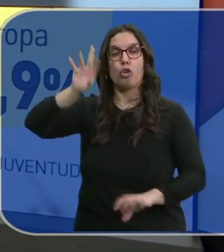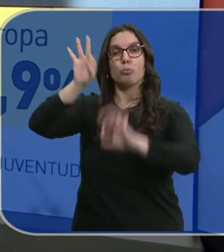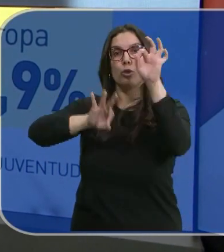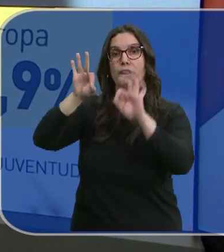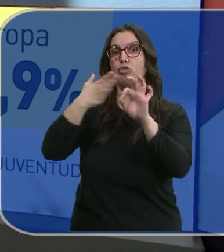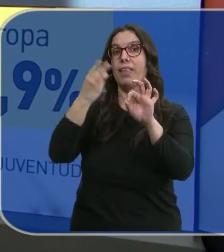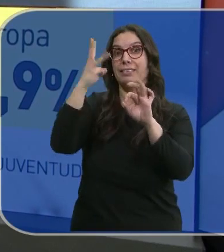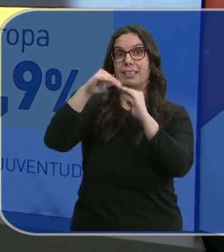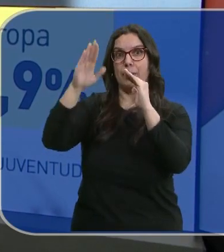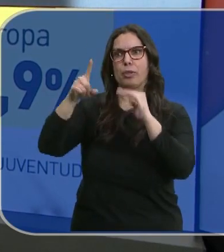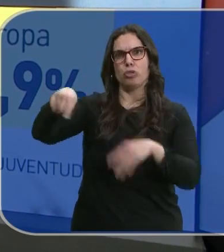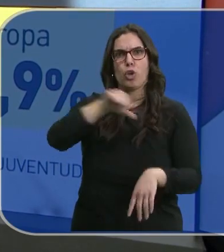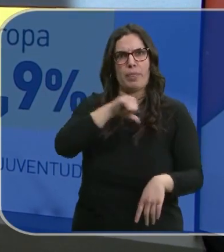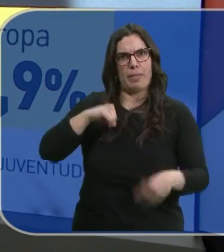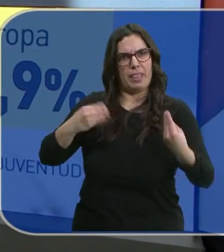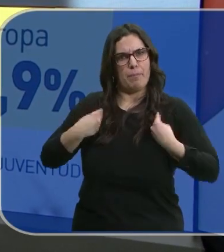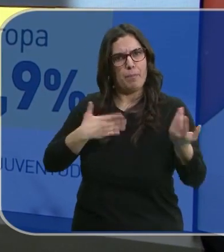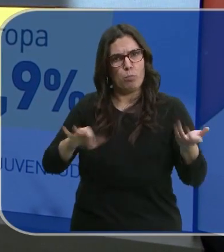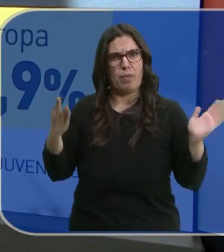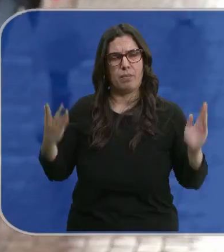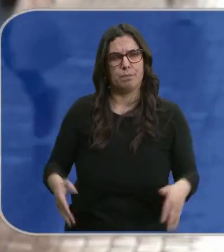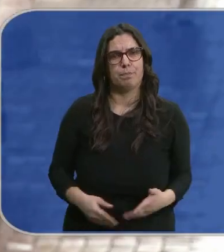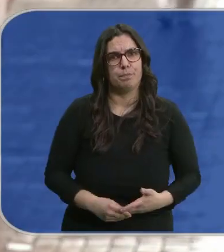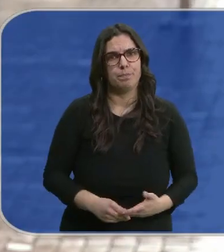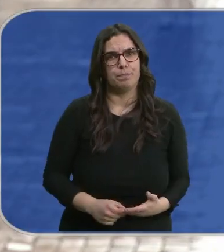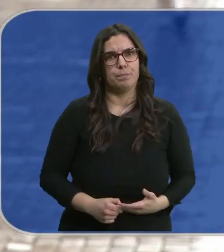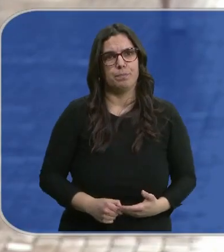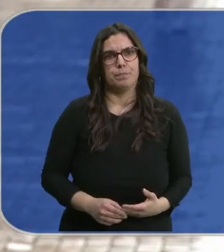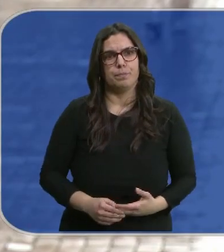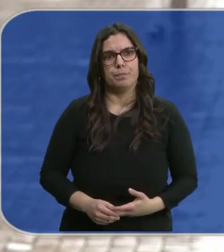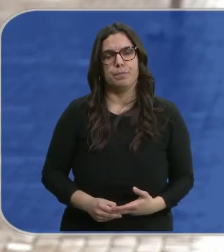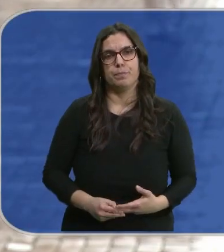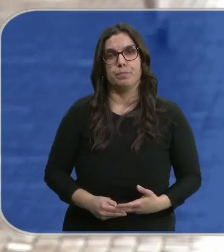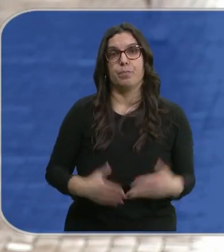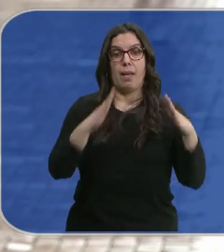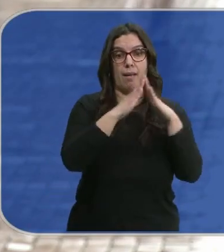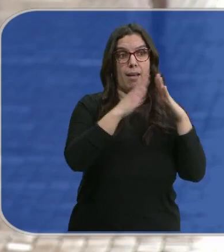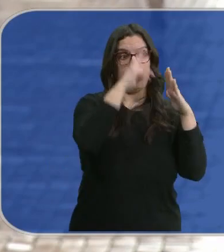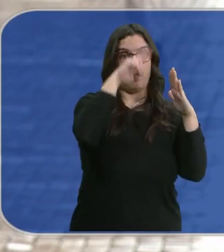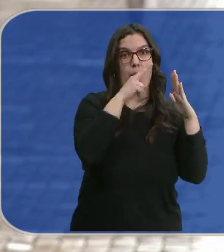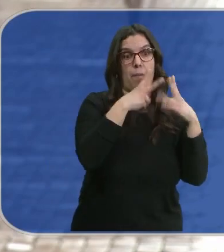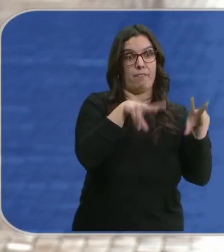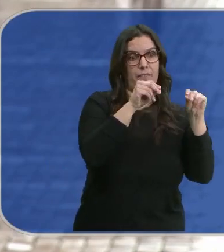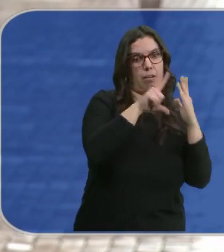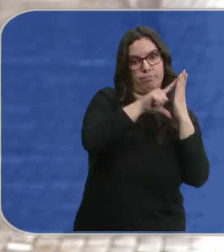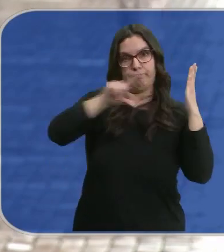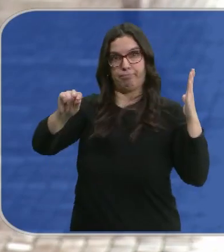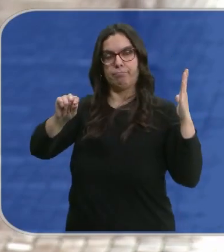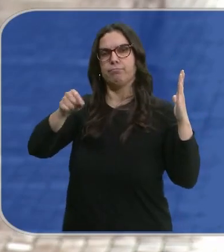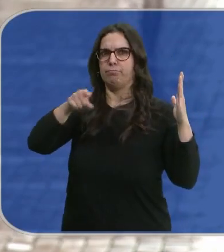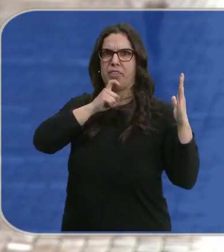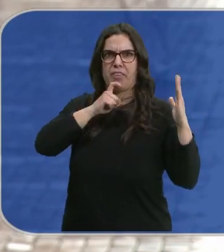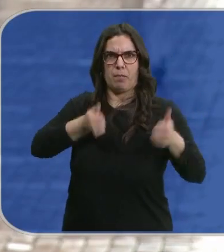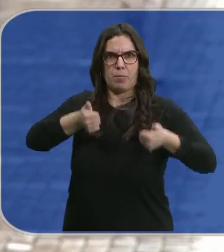menores de 30 años puede independizarse. Irse de casa es cada vez más complicado.